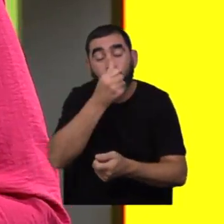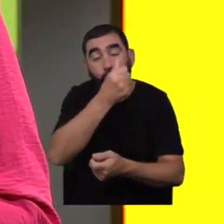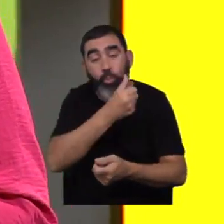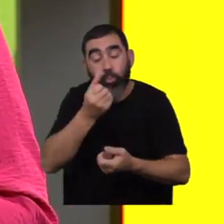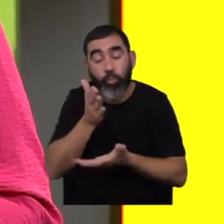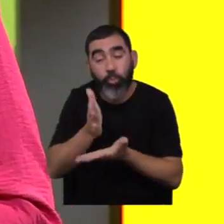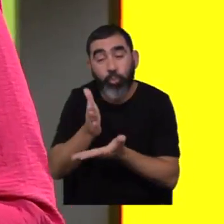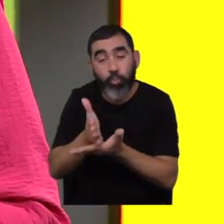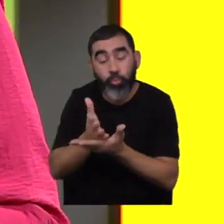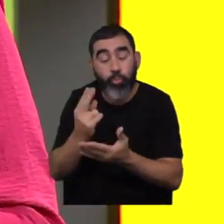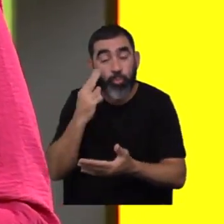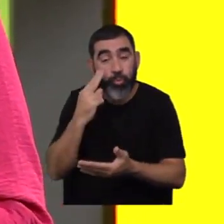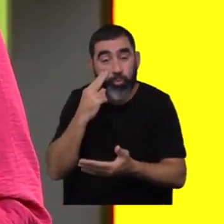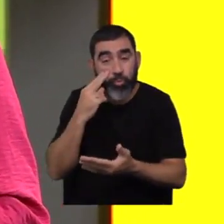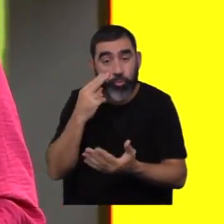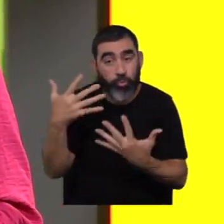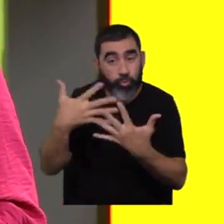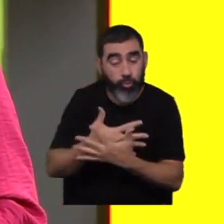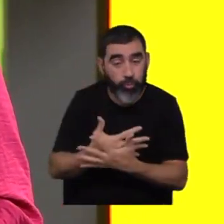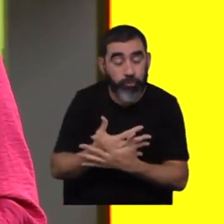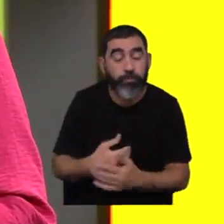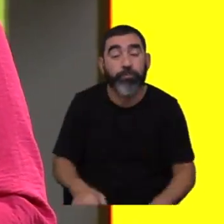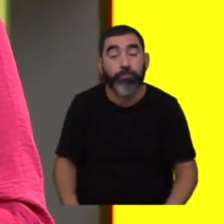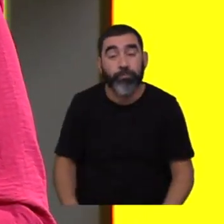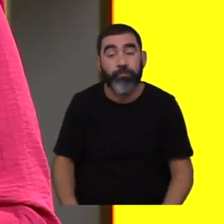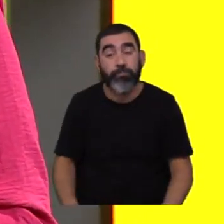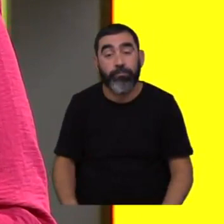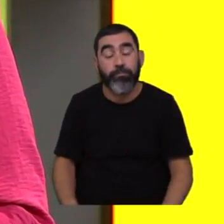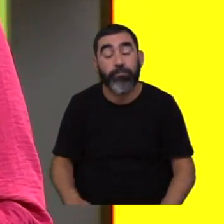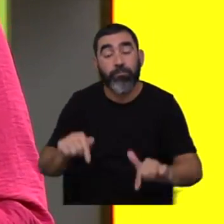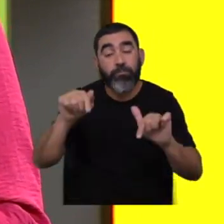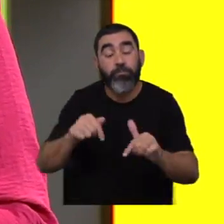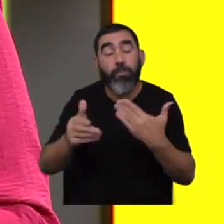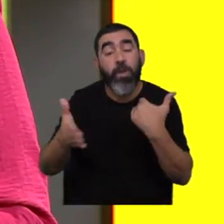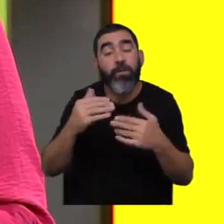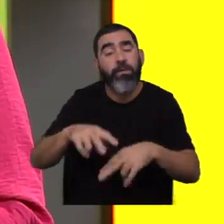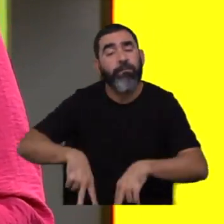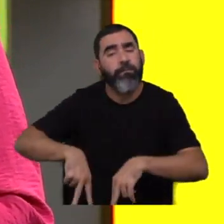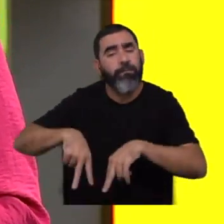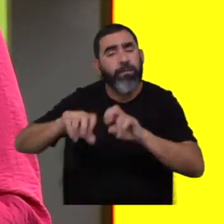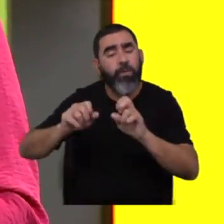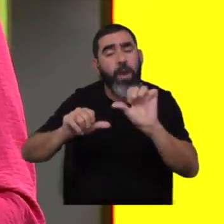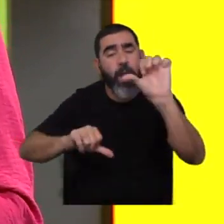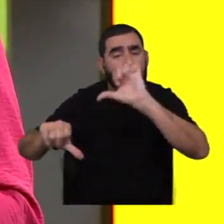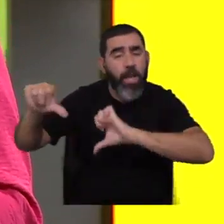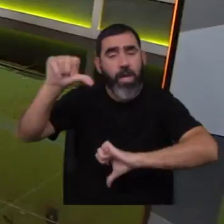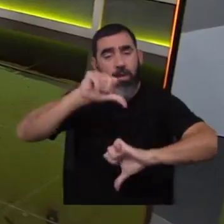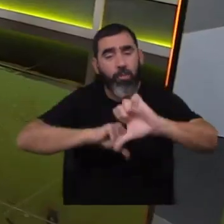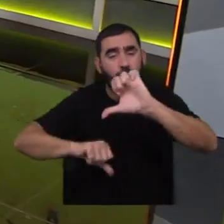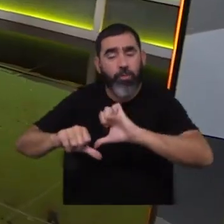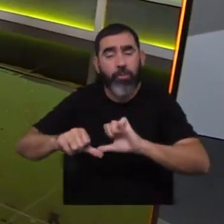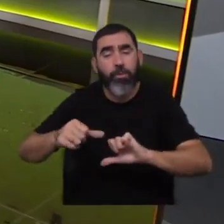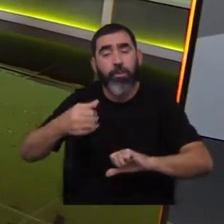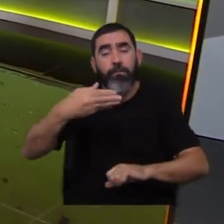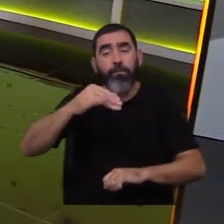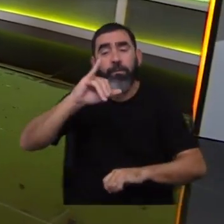colaborar en la solución a una problemática que tiene la población. Y hoy vamos a hablar de una investigación que se realiza en el laboratorio de